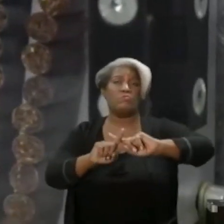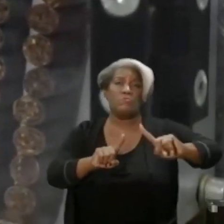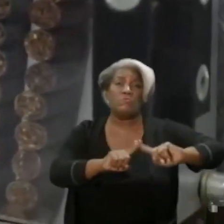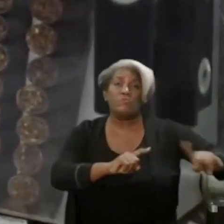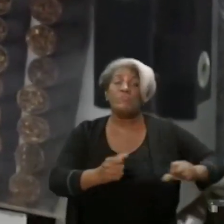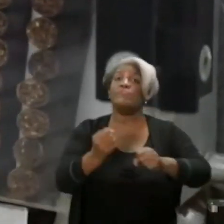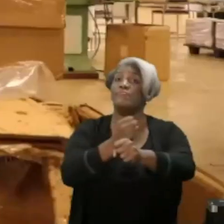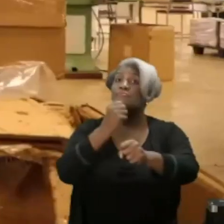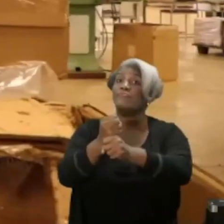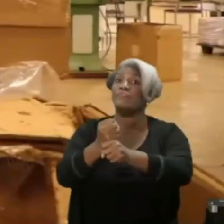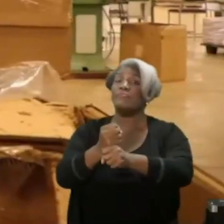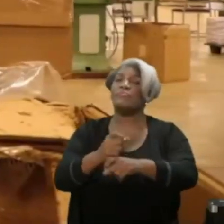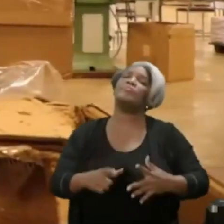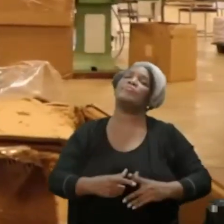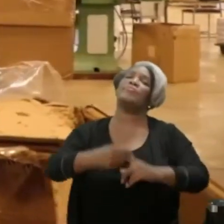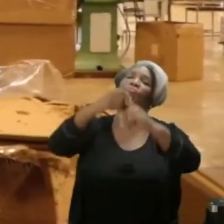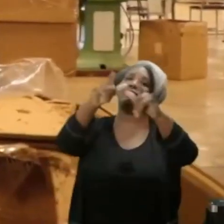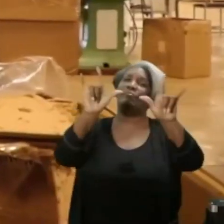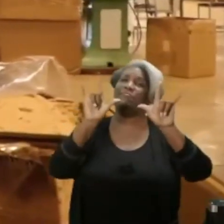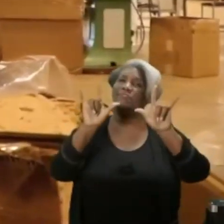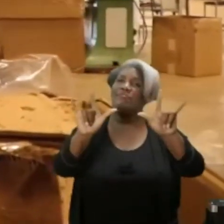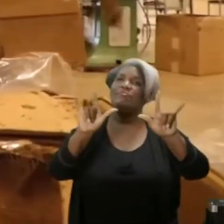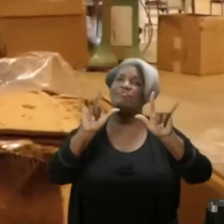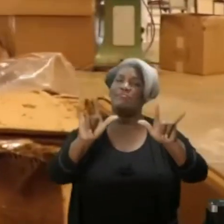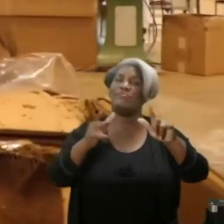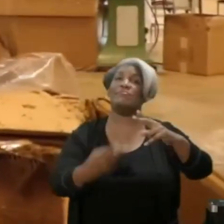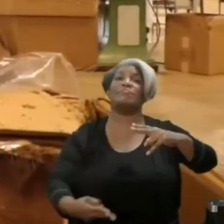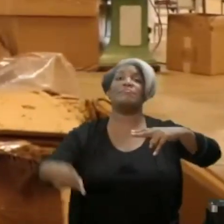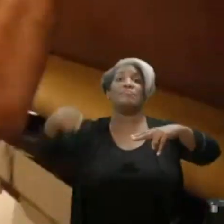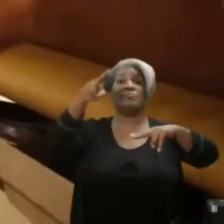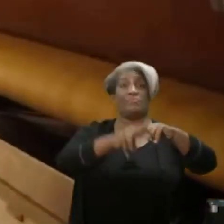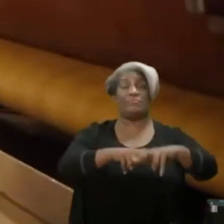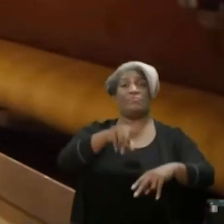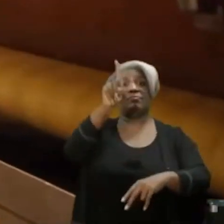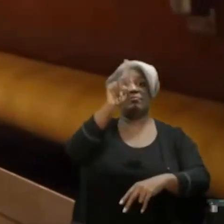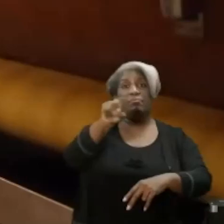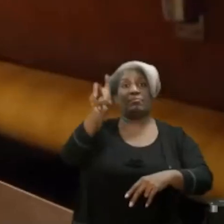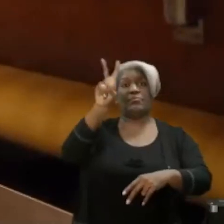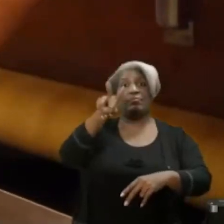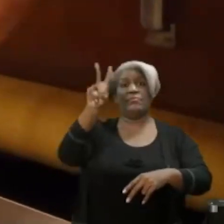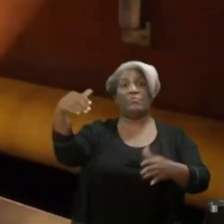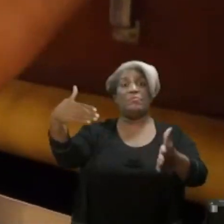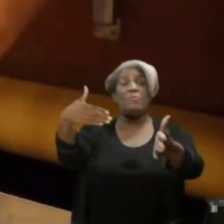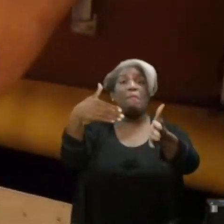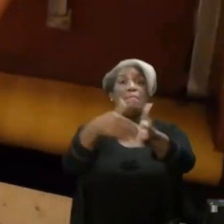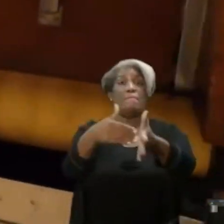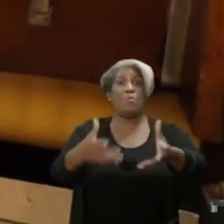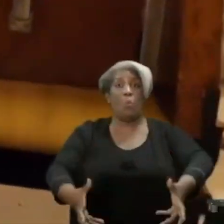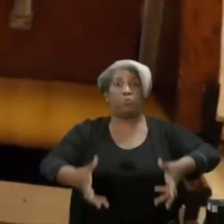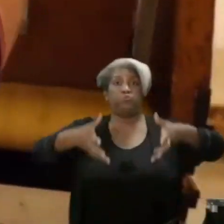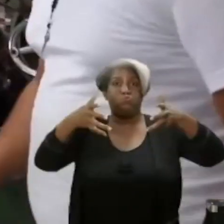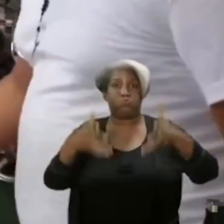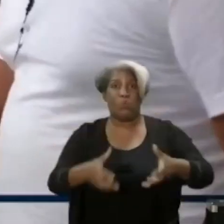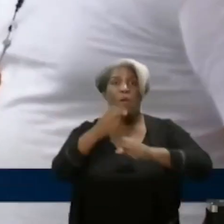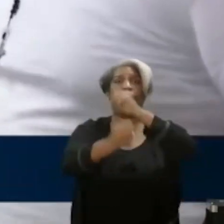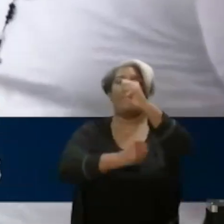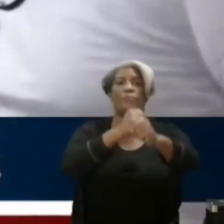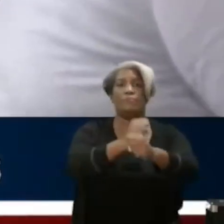y especialmente en Santiago, se incrementó de 122 mil quintales en el 2019